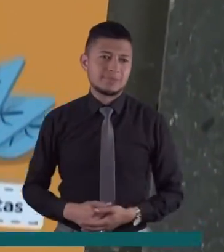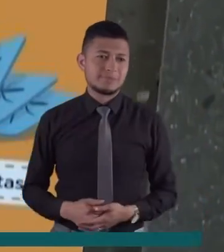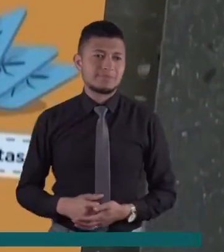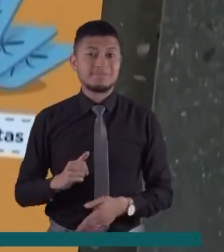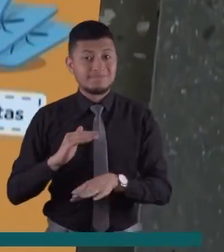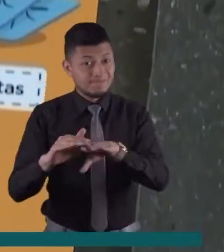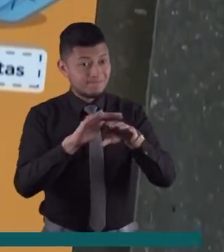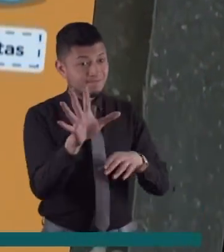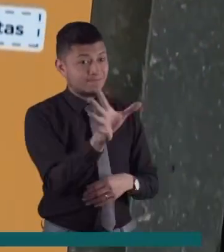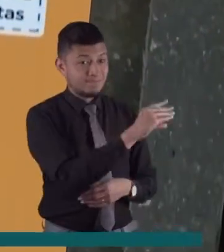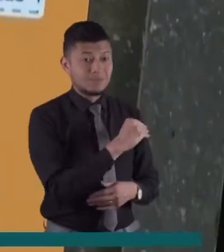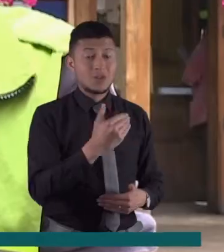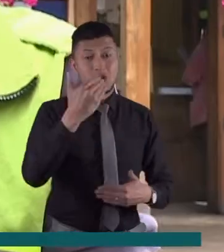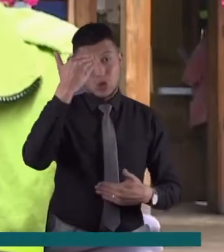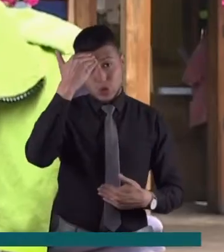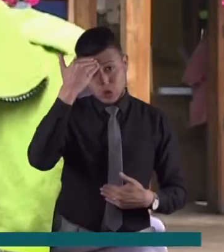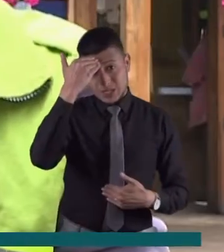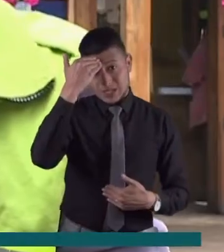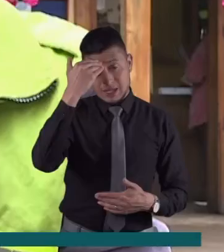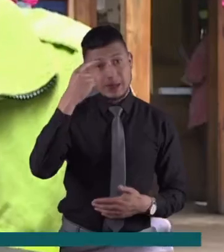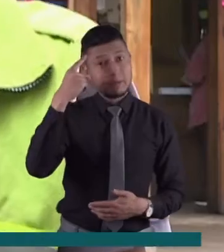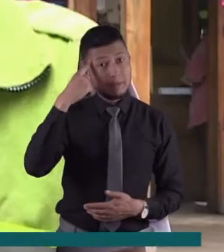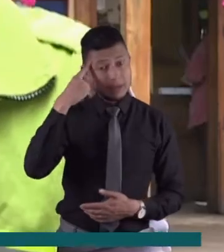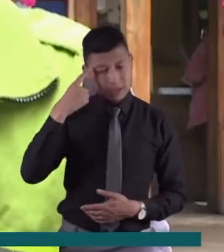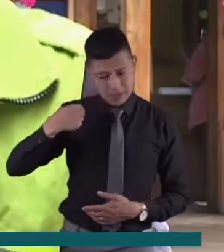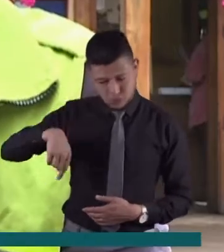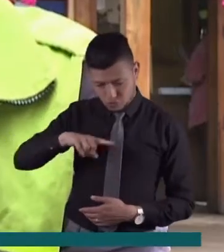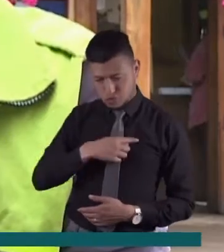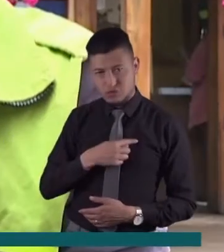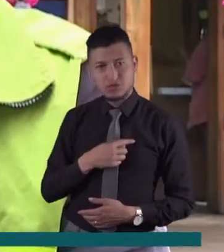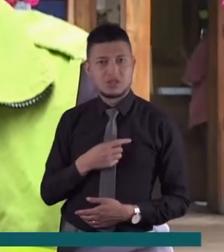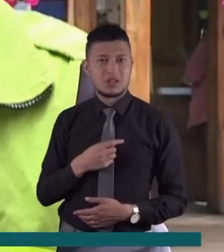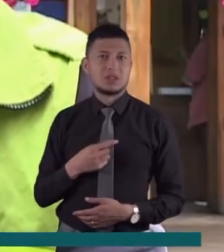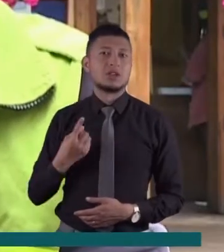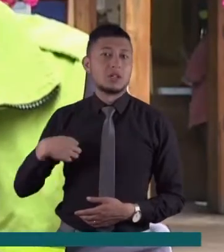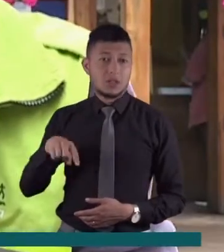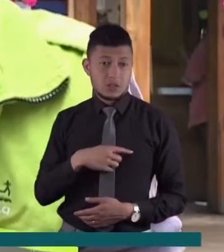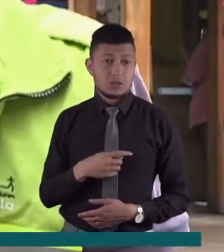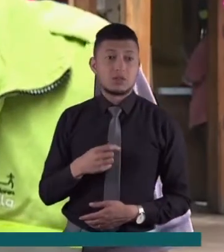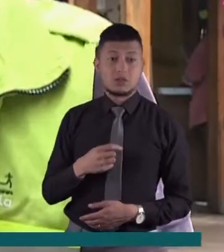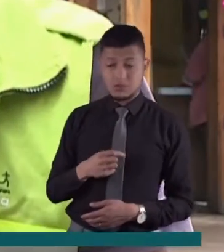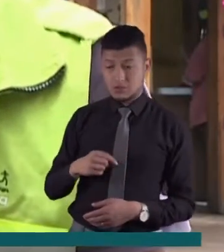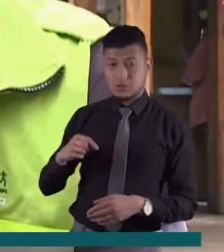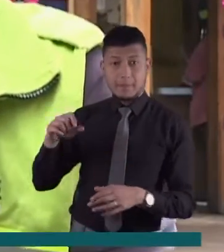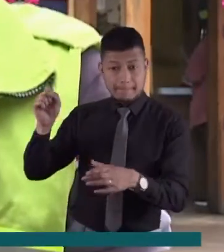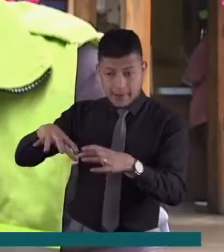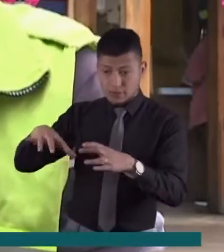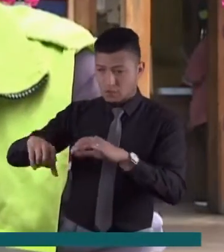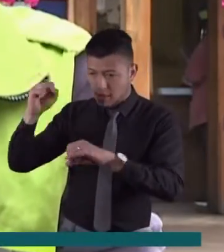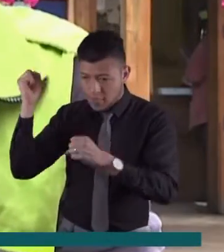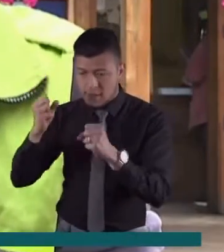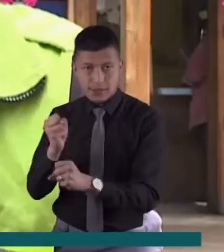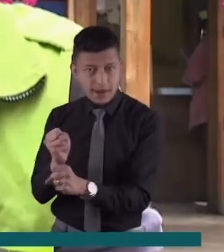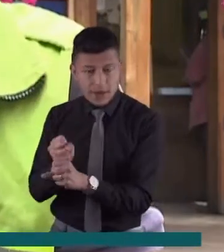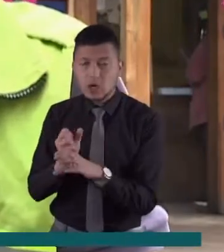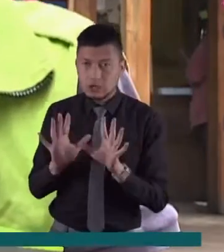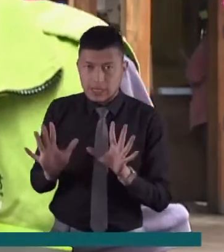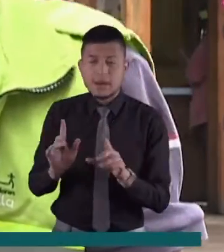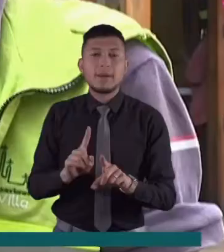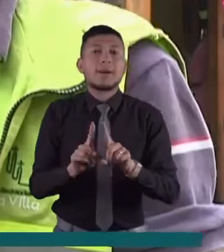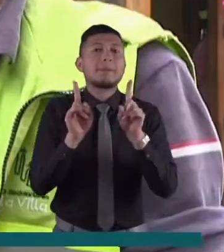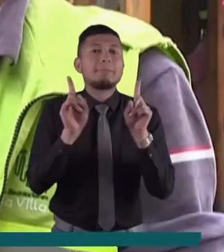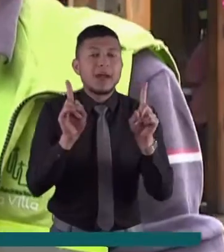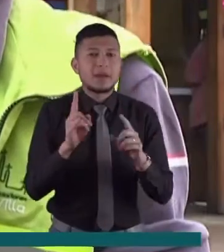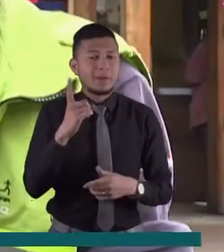conscientes pensar en él no sólo en nosotros porque también tenemos que mete la mano en la basura pero en